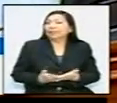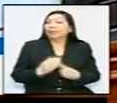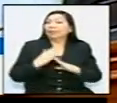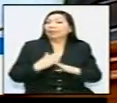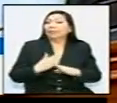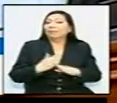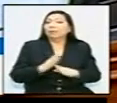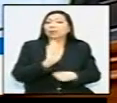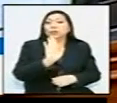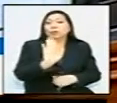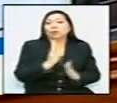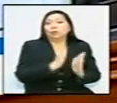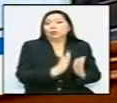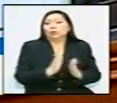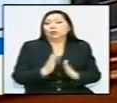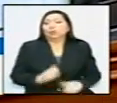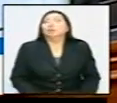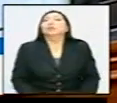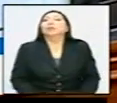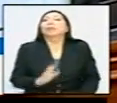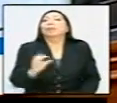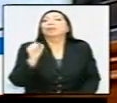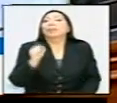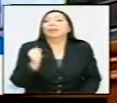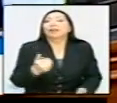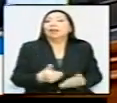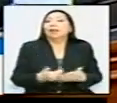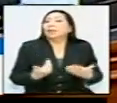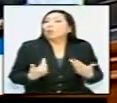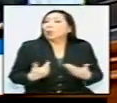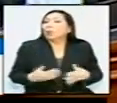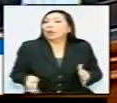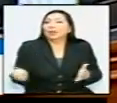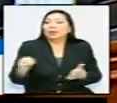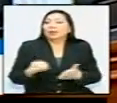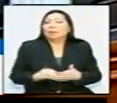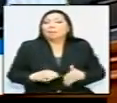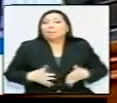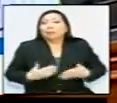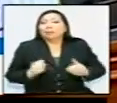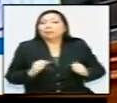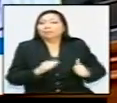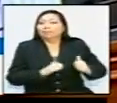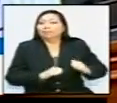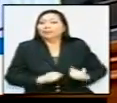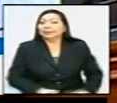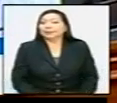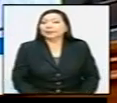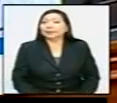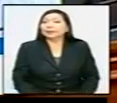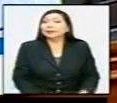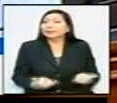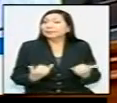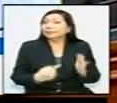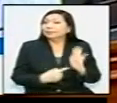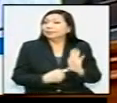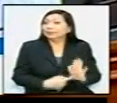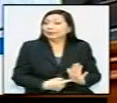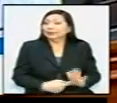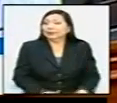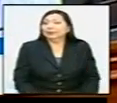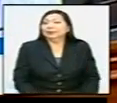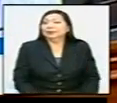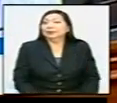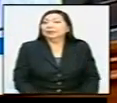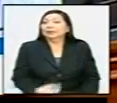defender adecuadamente sus derechos ante cualquier acto que pueda afectarlos. En el presente caso,